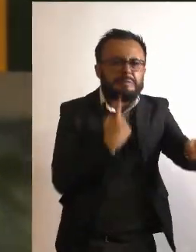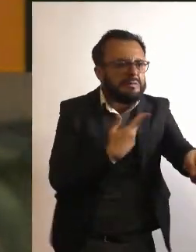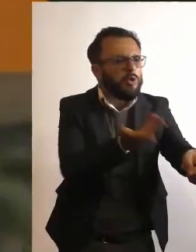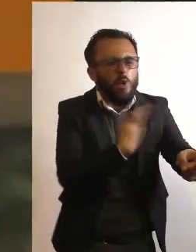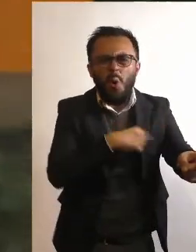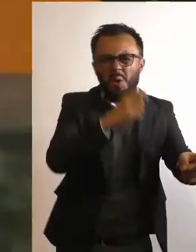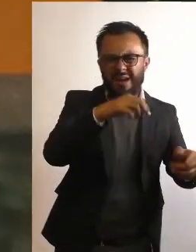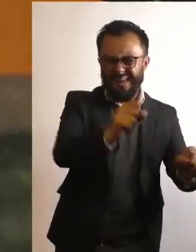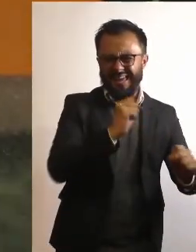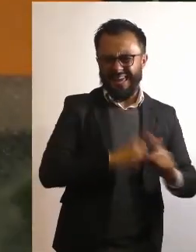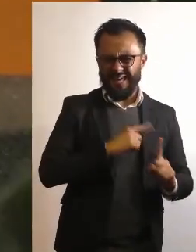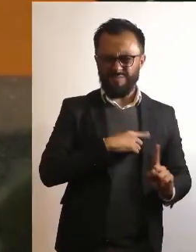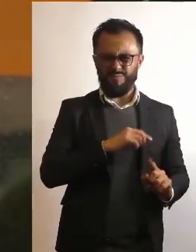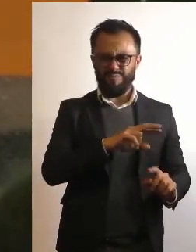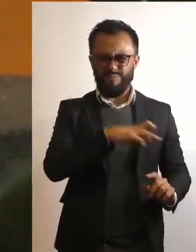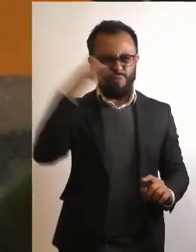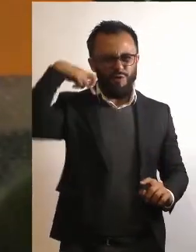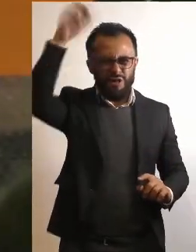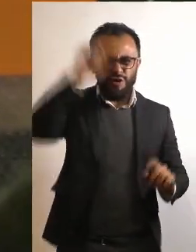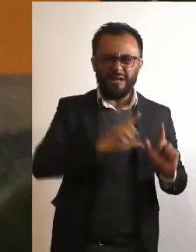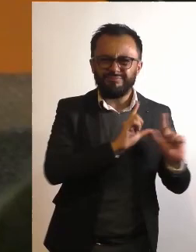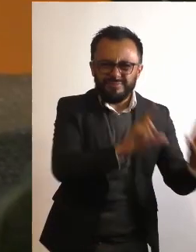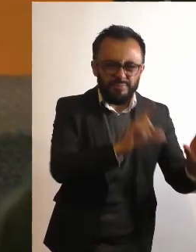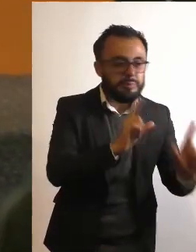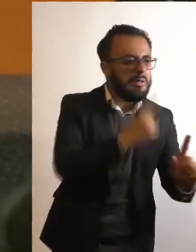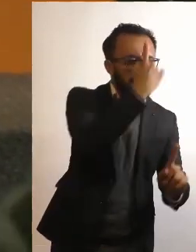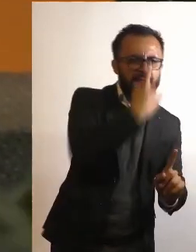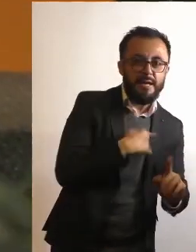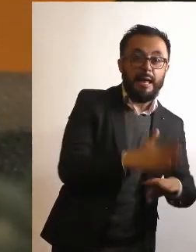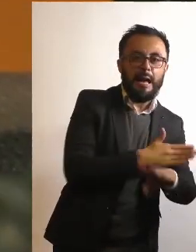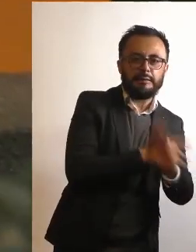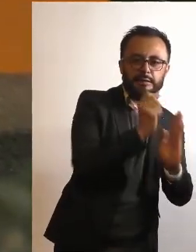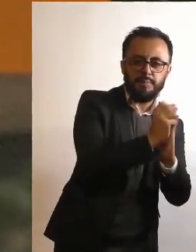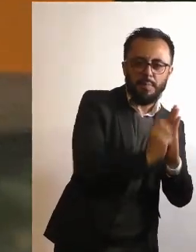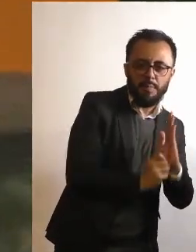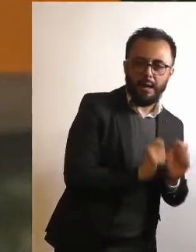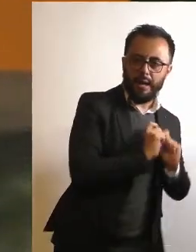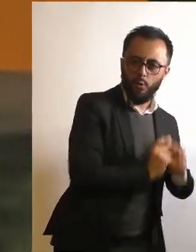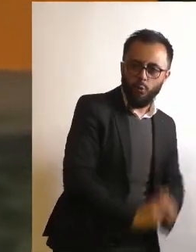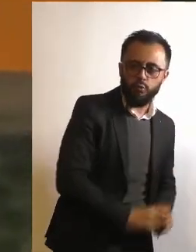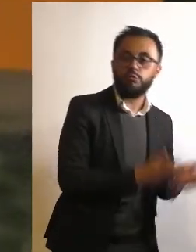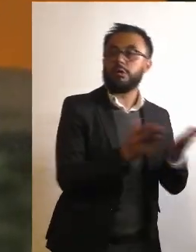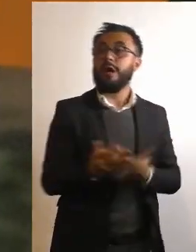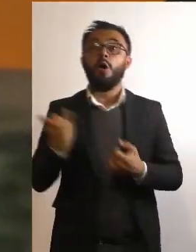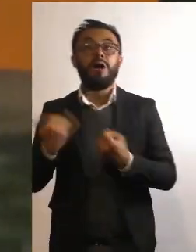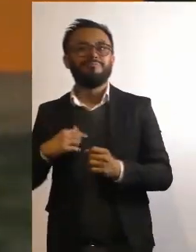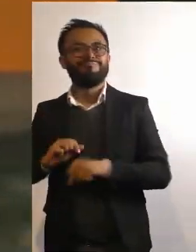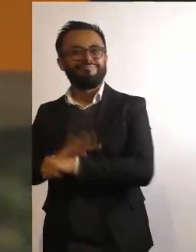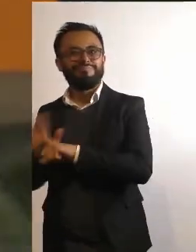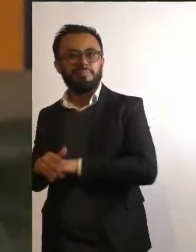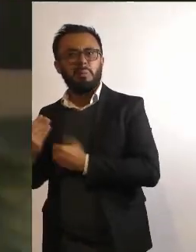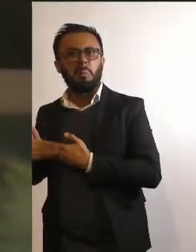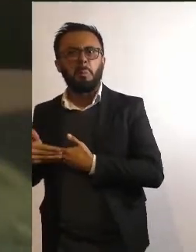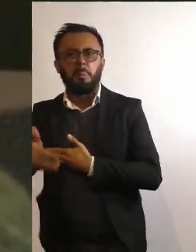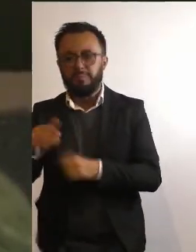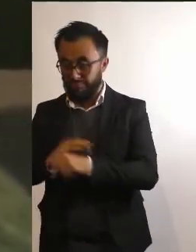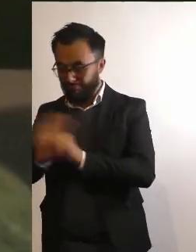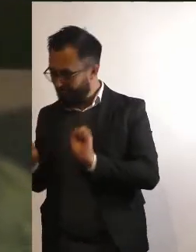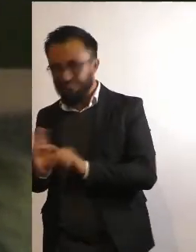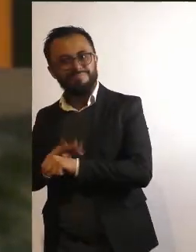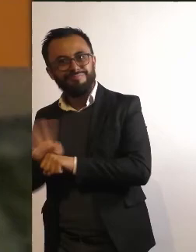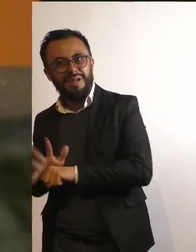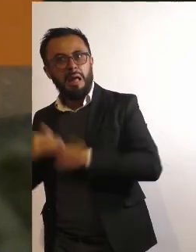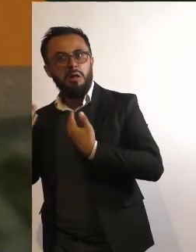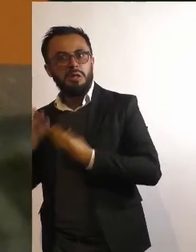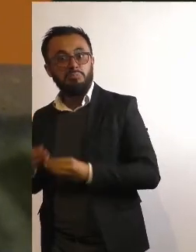carreras, ajustarlos a los diferentes escenarios que se presentan hoy día en la pospandemia, porque no siempre la manera de